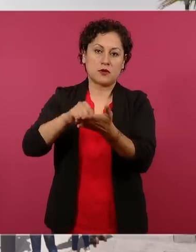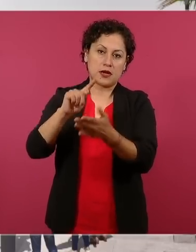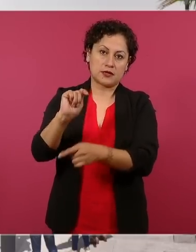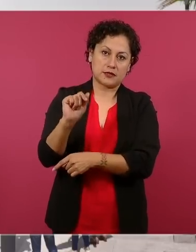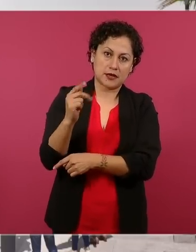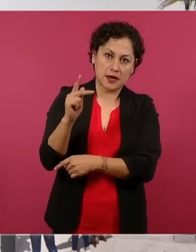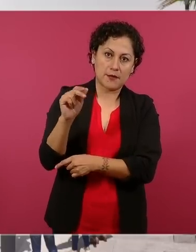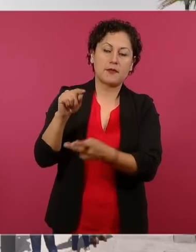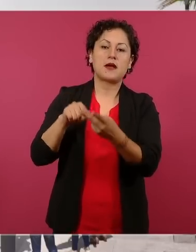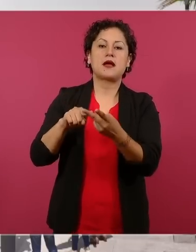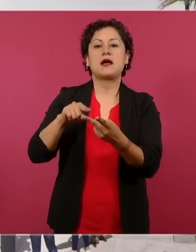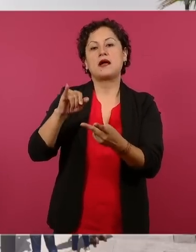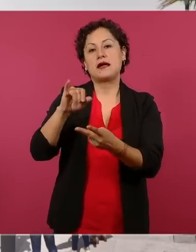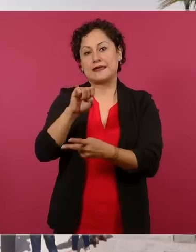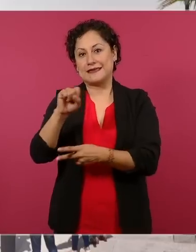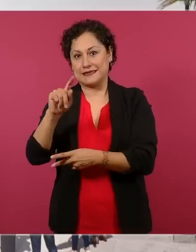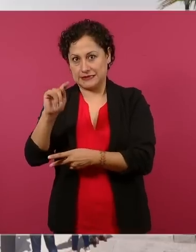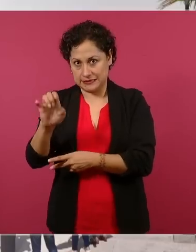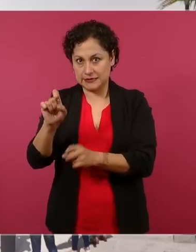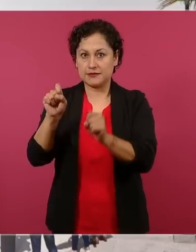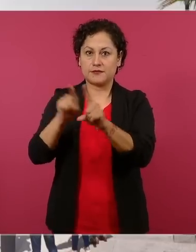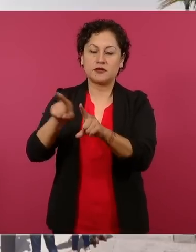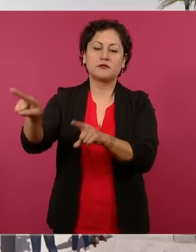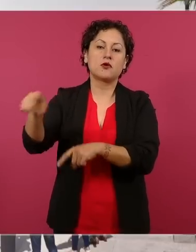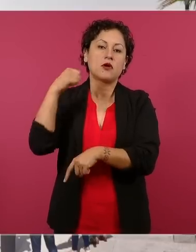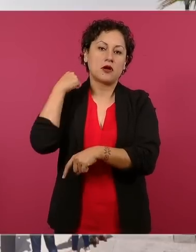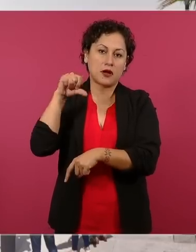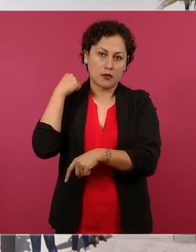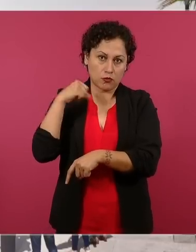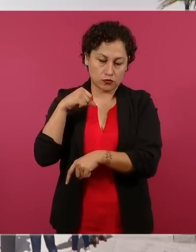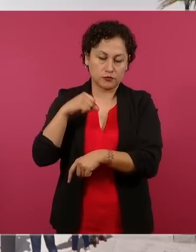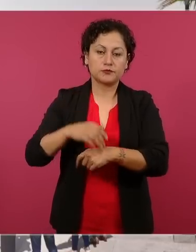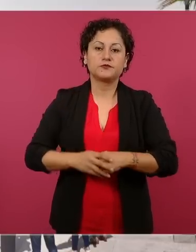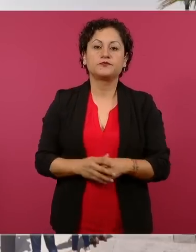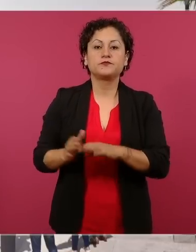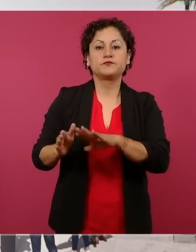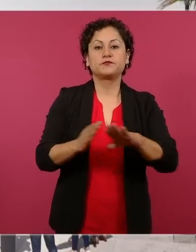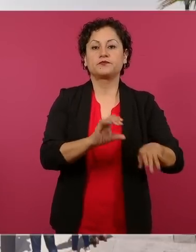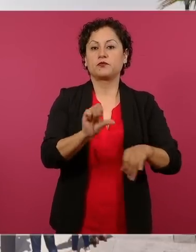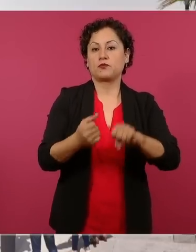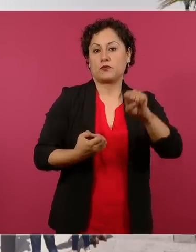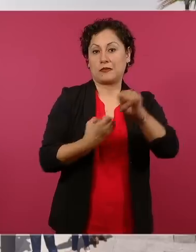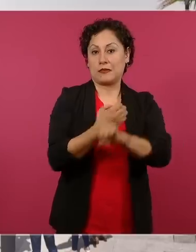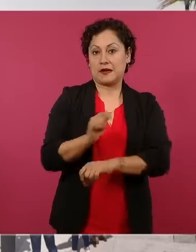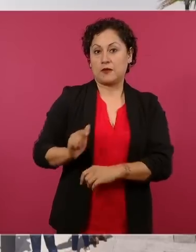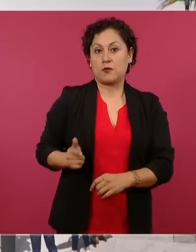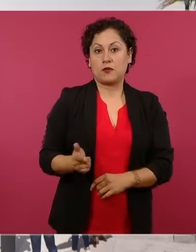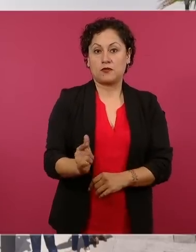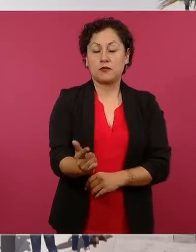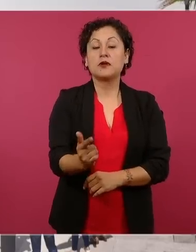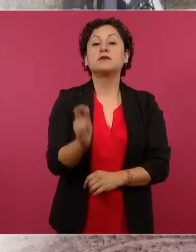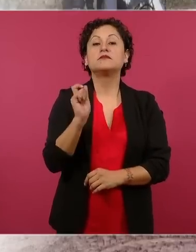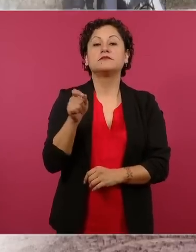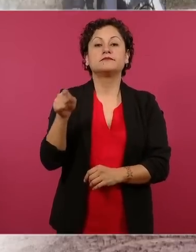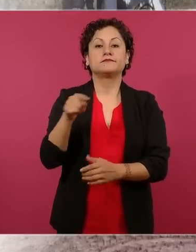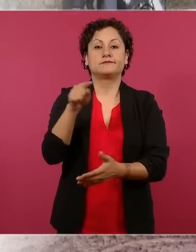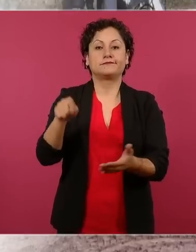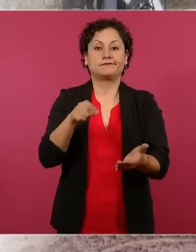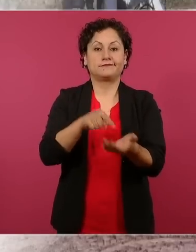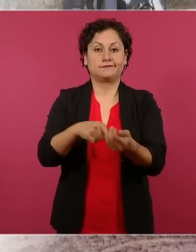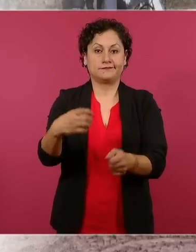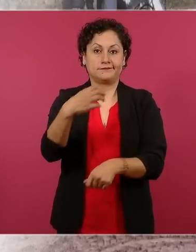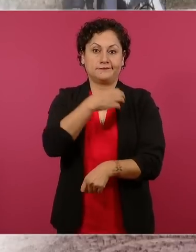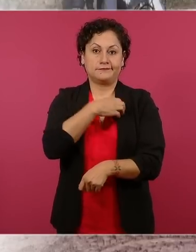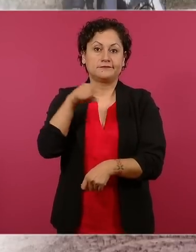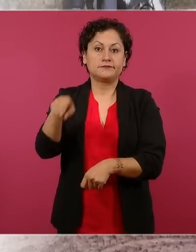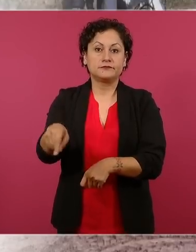el hospital del ISSSTE en Acapulco. También en Guanajuato, en particular en la capital, había un hospital